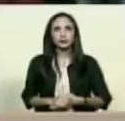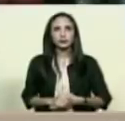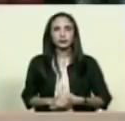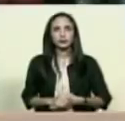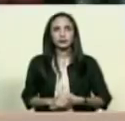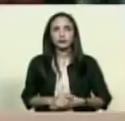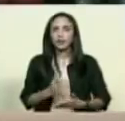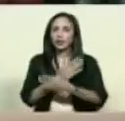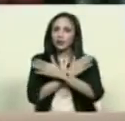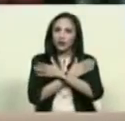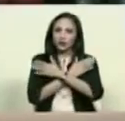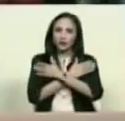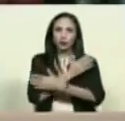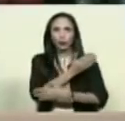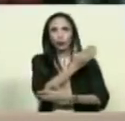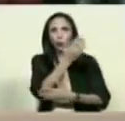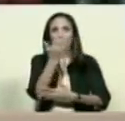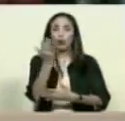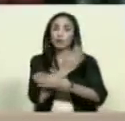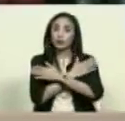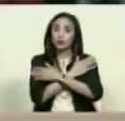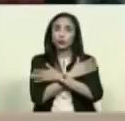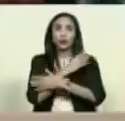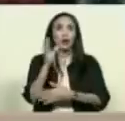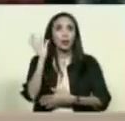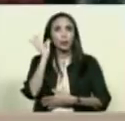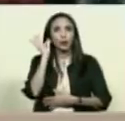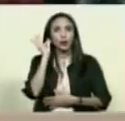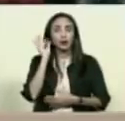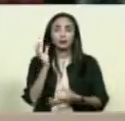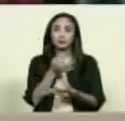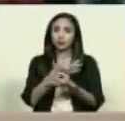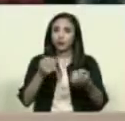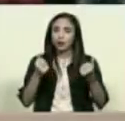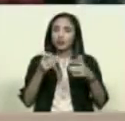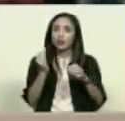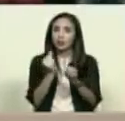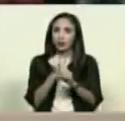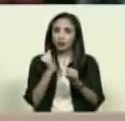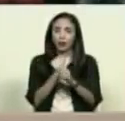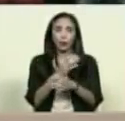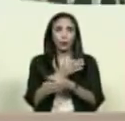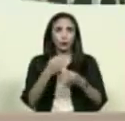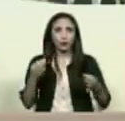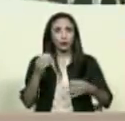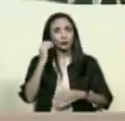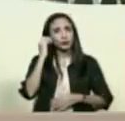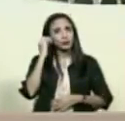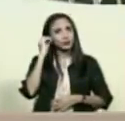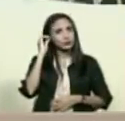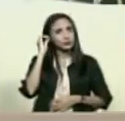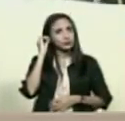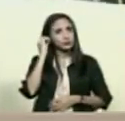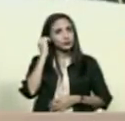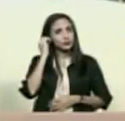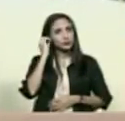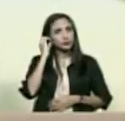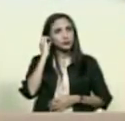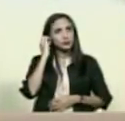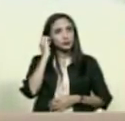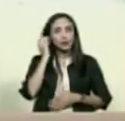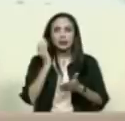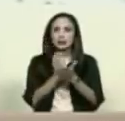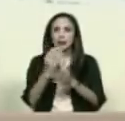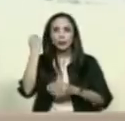Que en base a su trabajo va consolidando un camino. Una juventud exitosa, una juventud que piensen